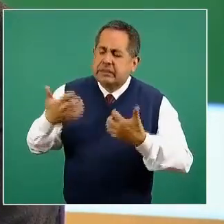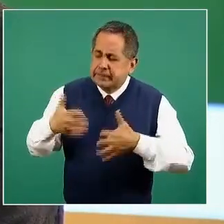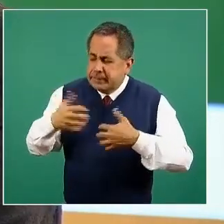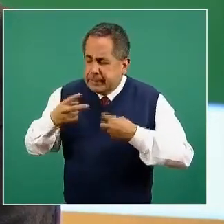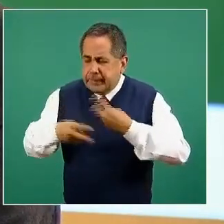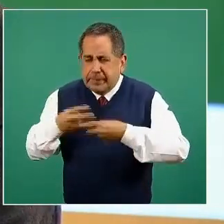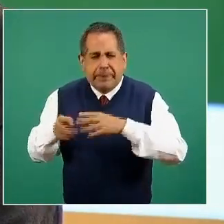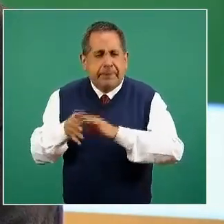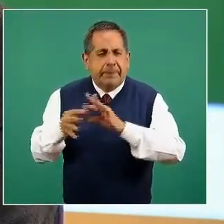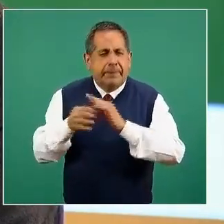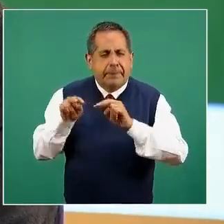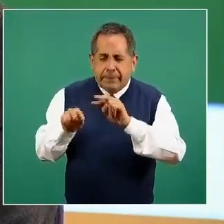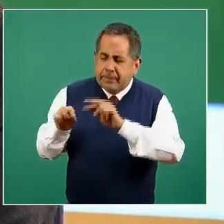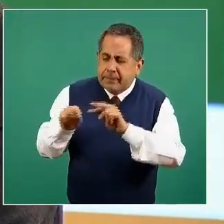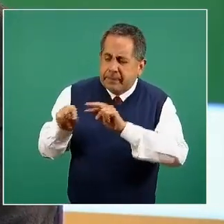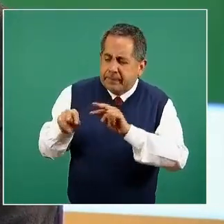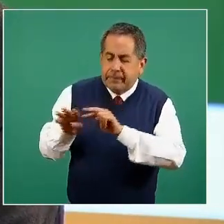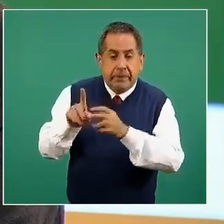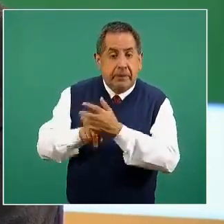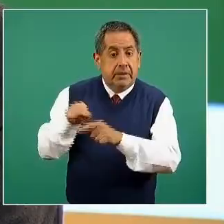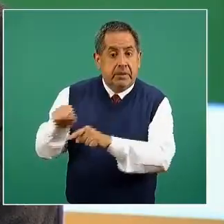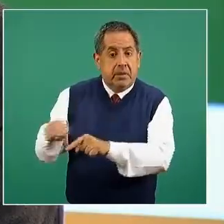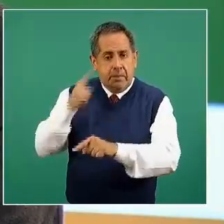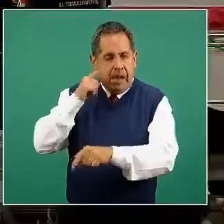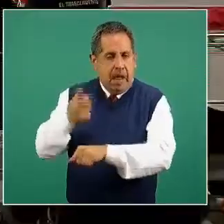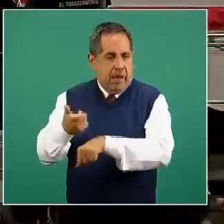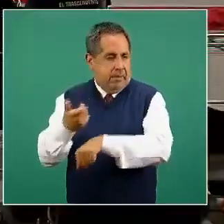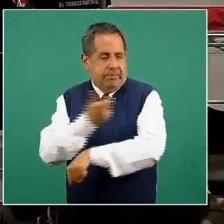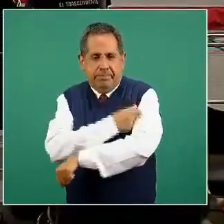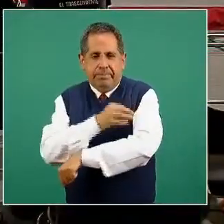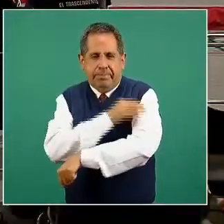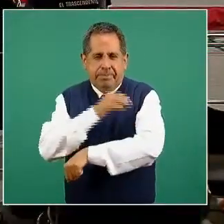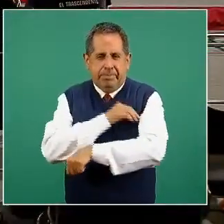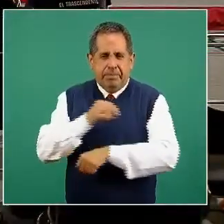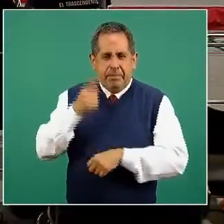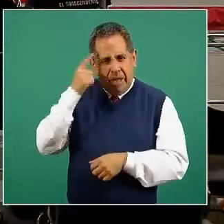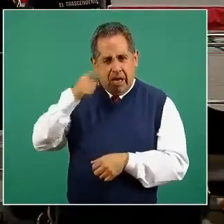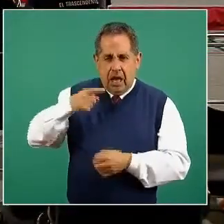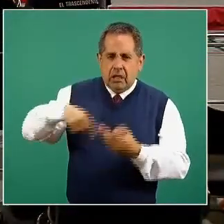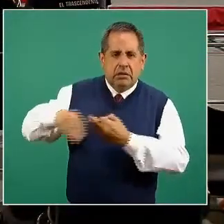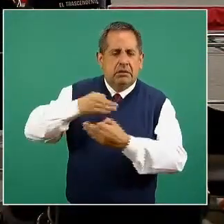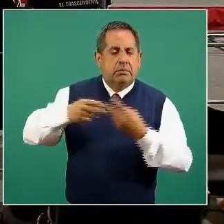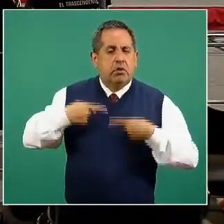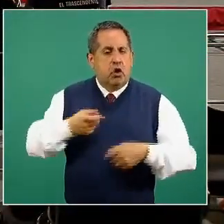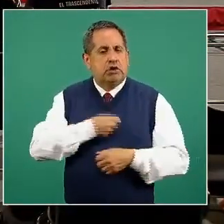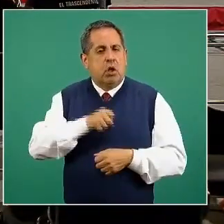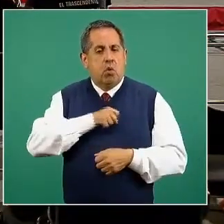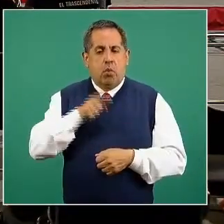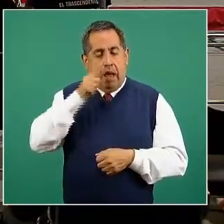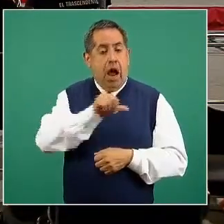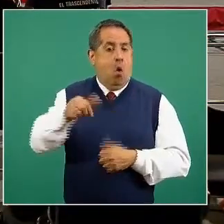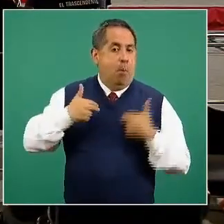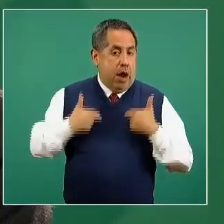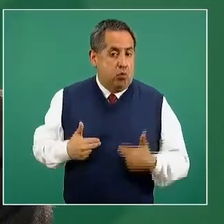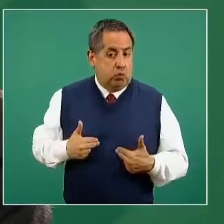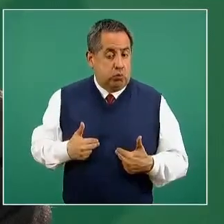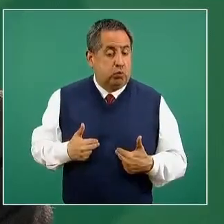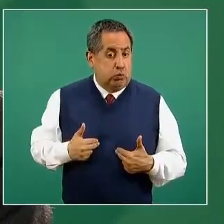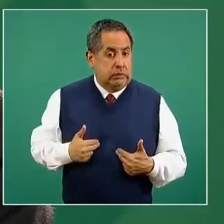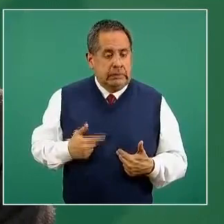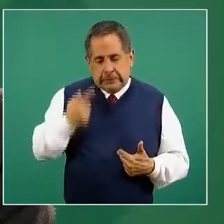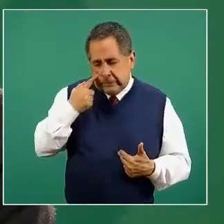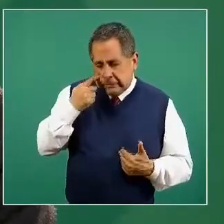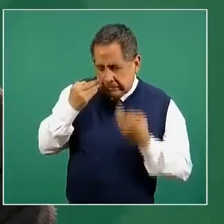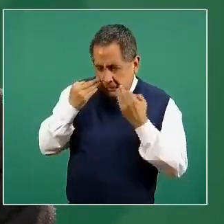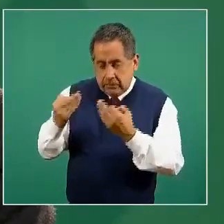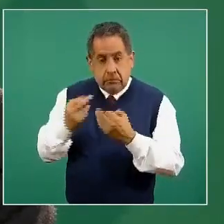productos que van a ser usados como medicamentos o insumos para la salud en los seres humanos. Este es un elemento fundamental